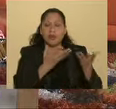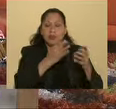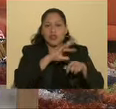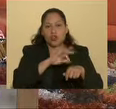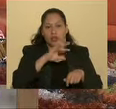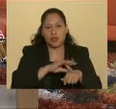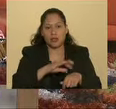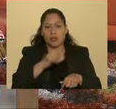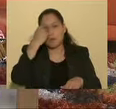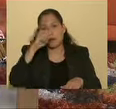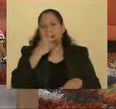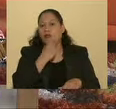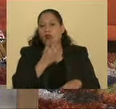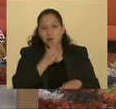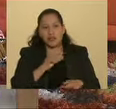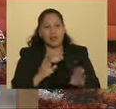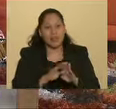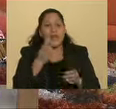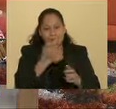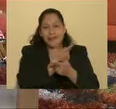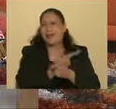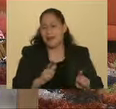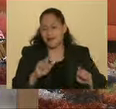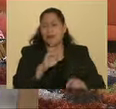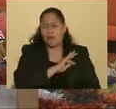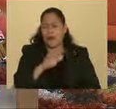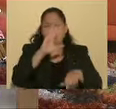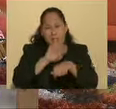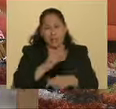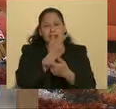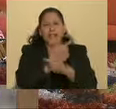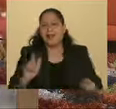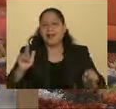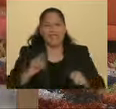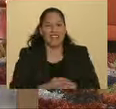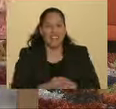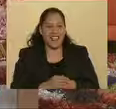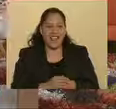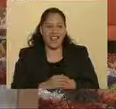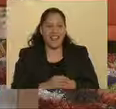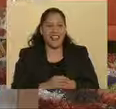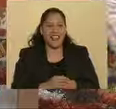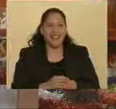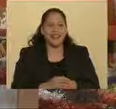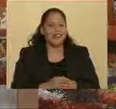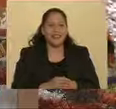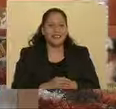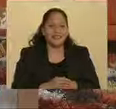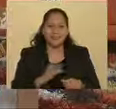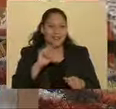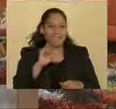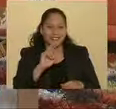que darle rienda suelta. Ah, no. A ese hay que darle señores, ya, así, yo ya me voy.